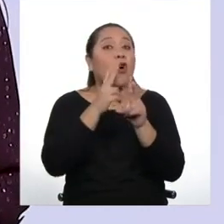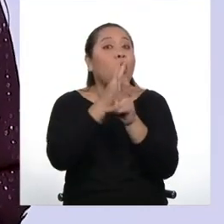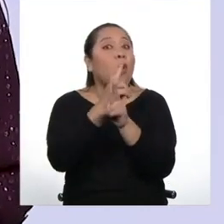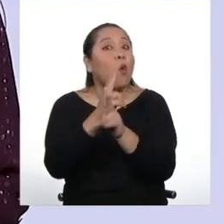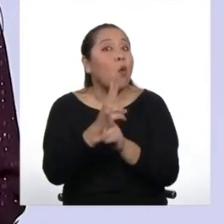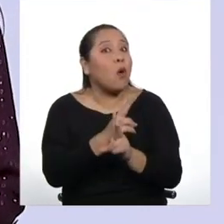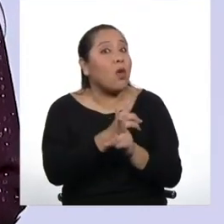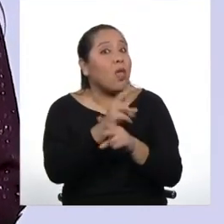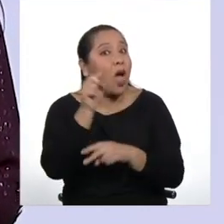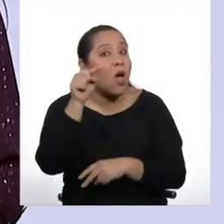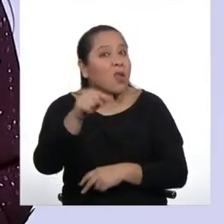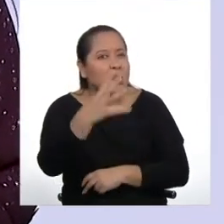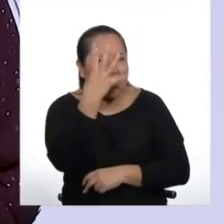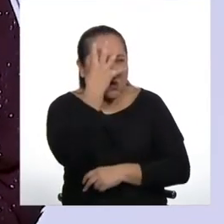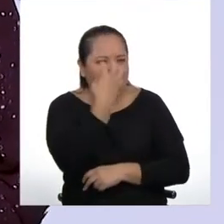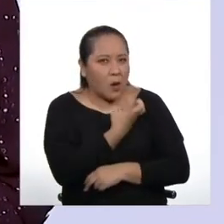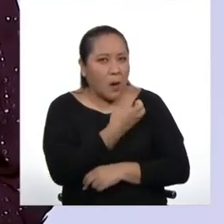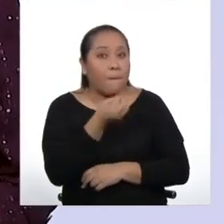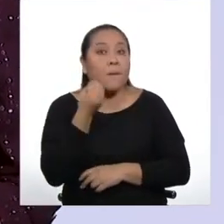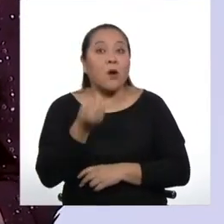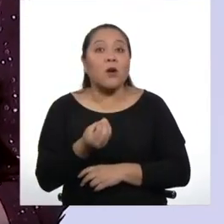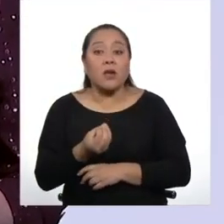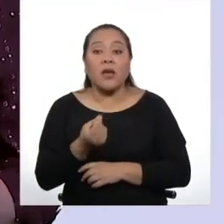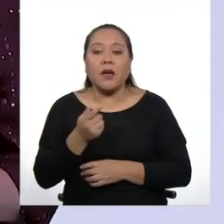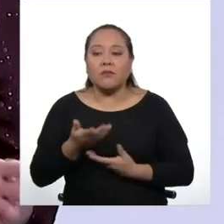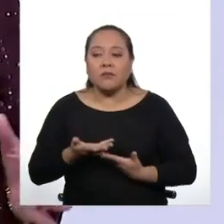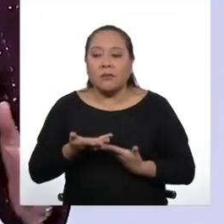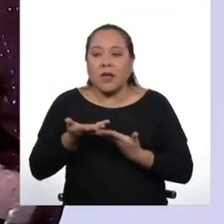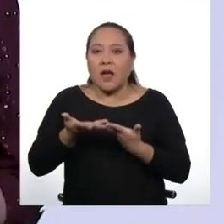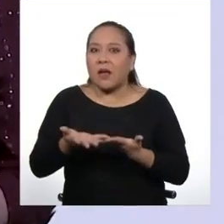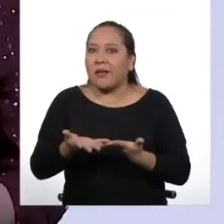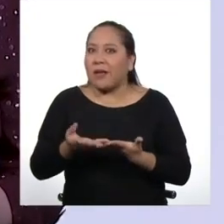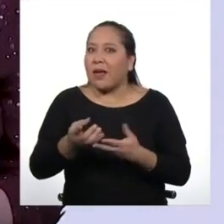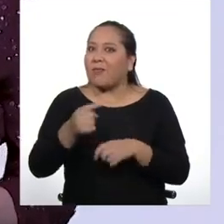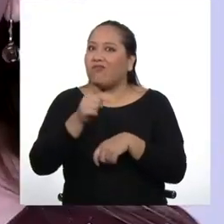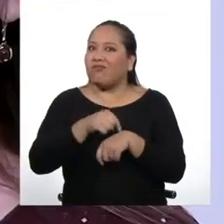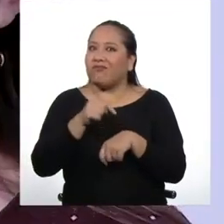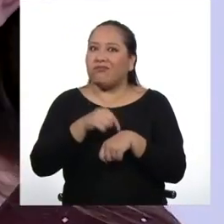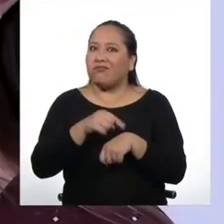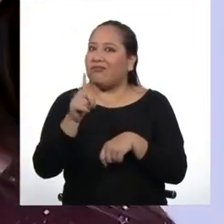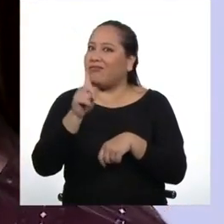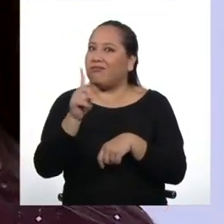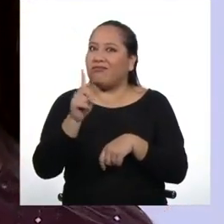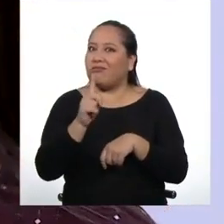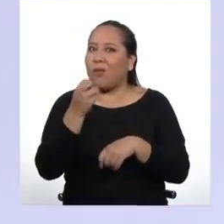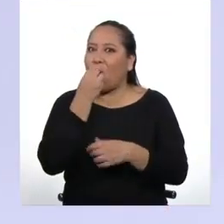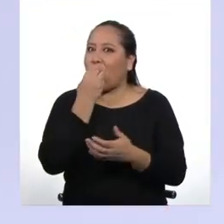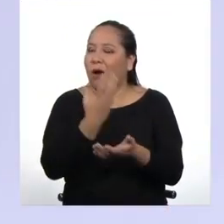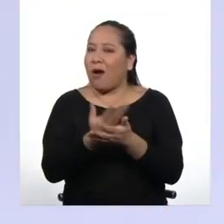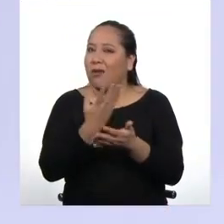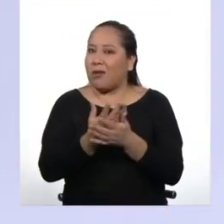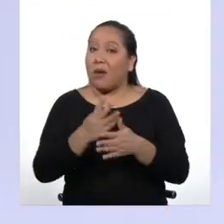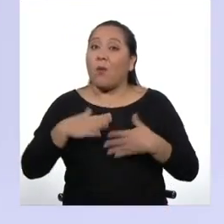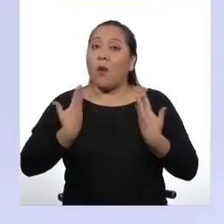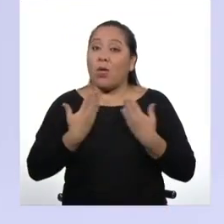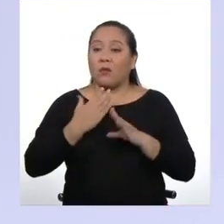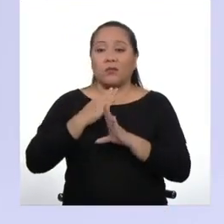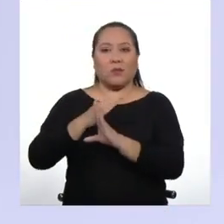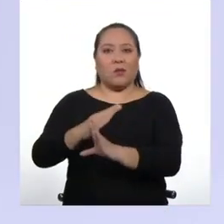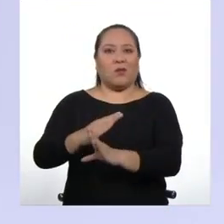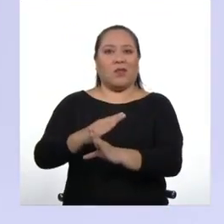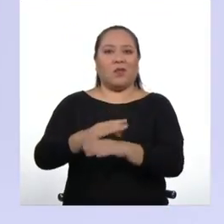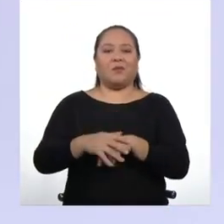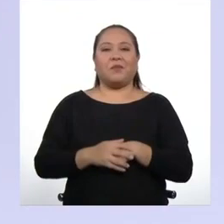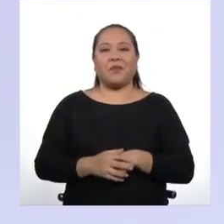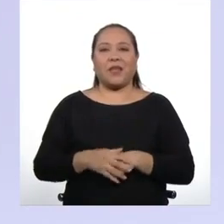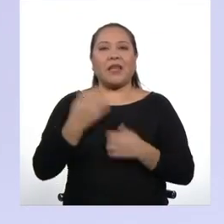cuidado con esos enojos, porque nos pueden llevar a situaciones no tan agradables que podemos evitar. Bien, hasta el